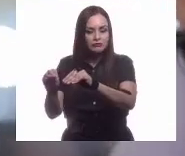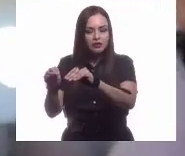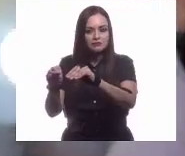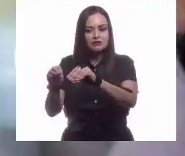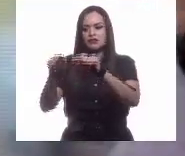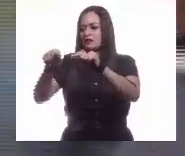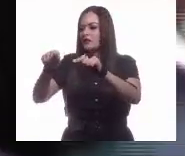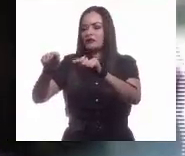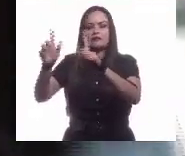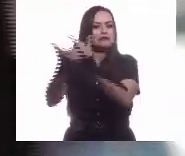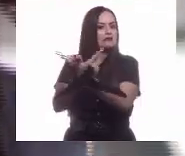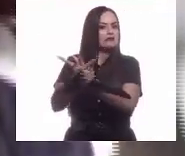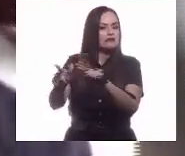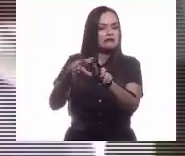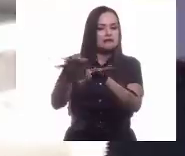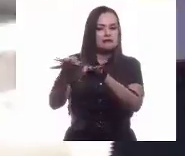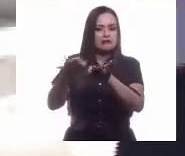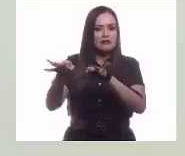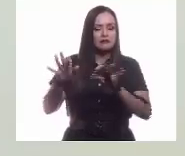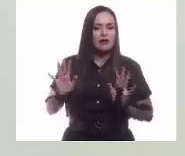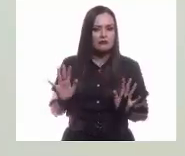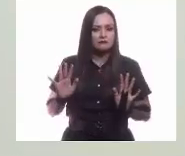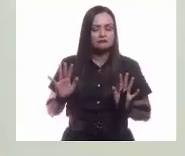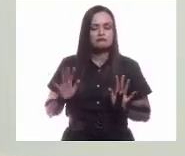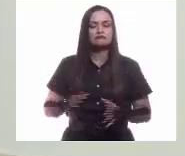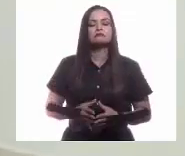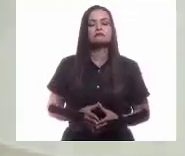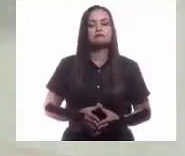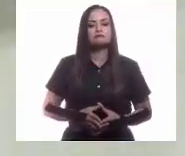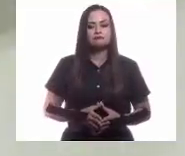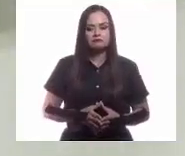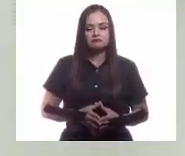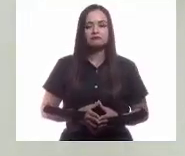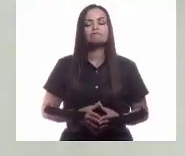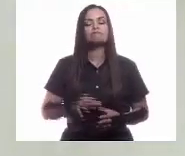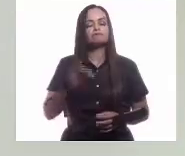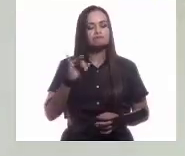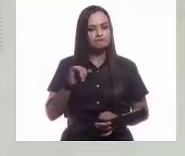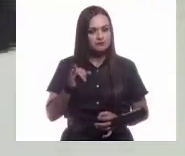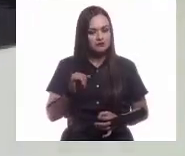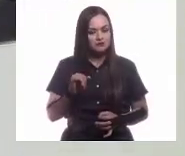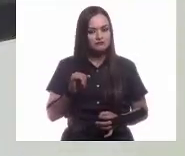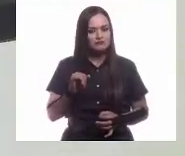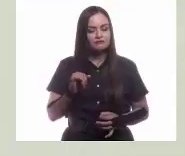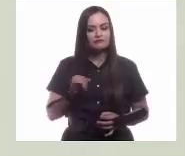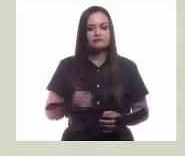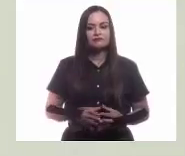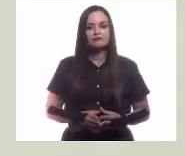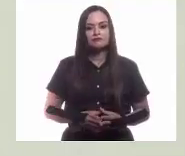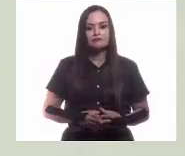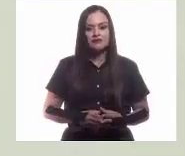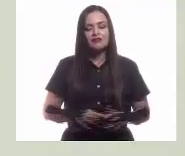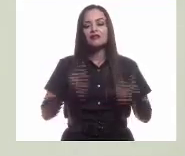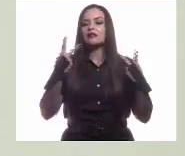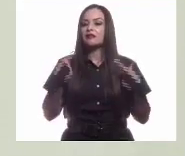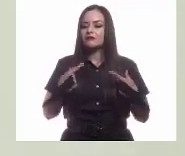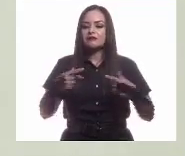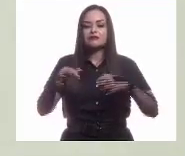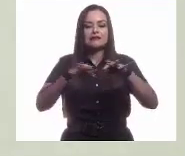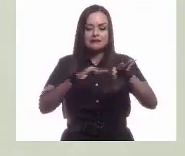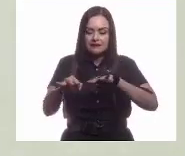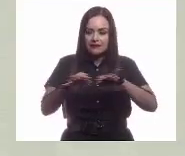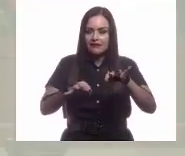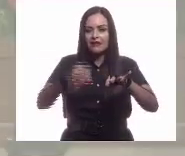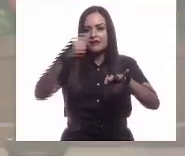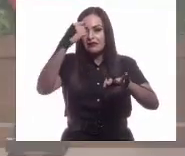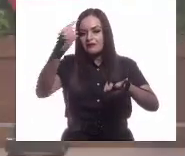que arranquen su desarrollo profesional. Reiterando, no hay nada mejor que pueda alimentar el